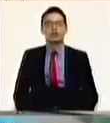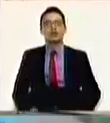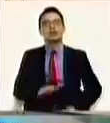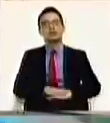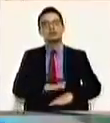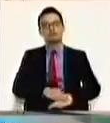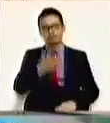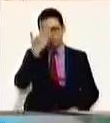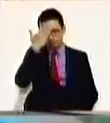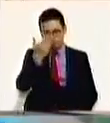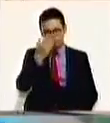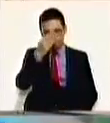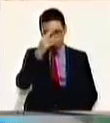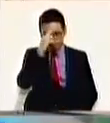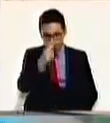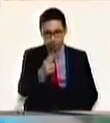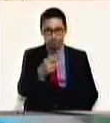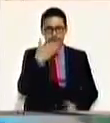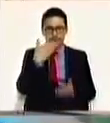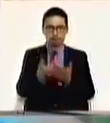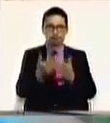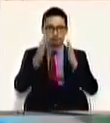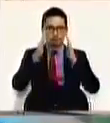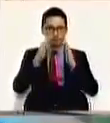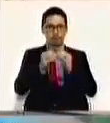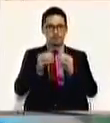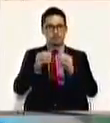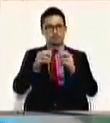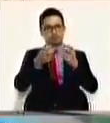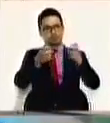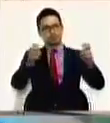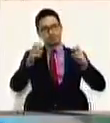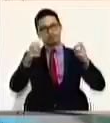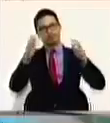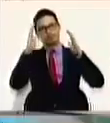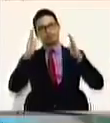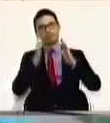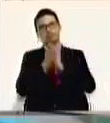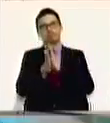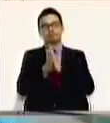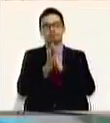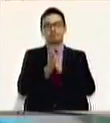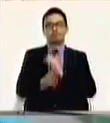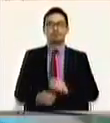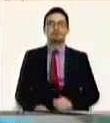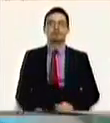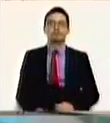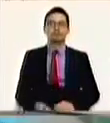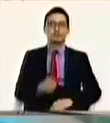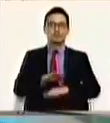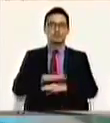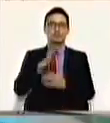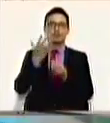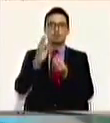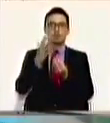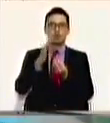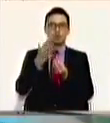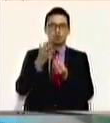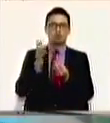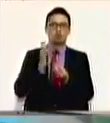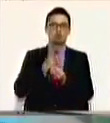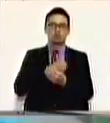deferencia y al Senado de la República por escuchar estas preocupaciones, señalando que el Polo Democrático Alternativo ha